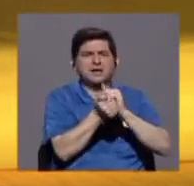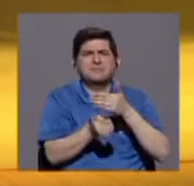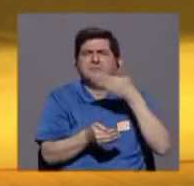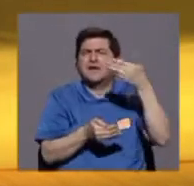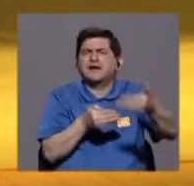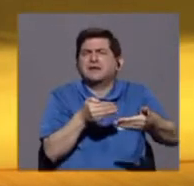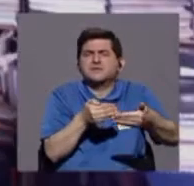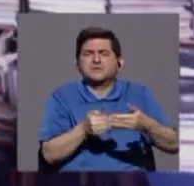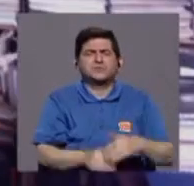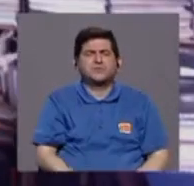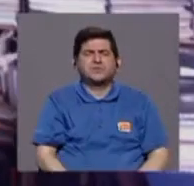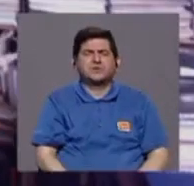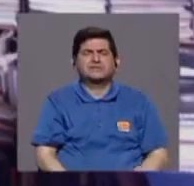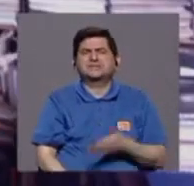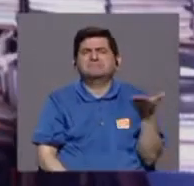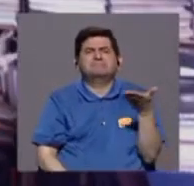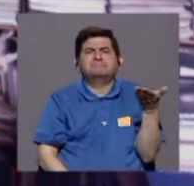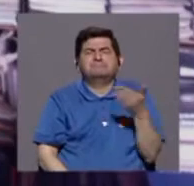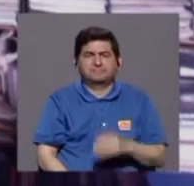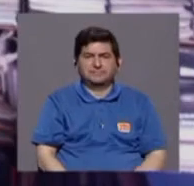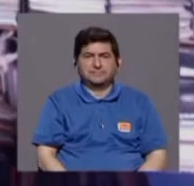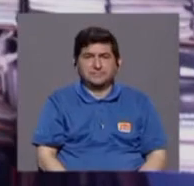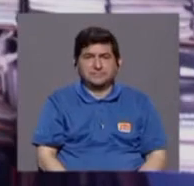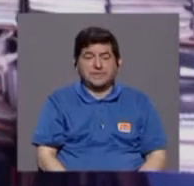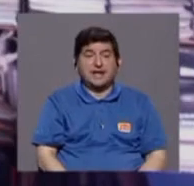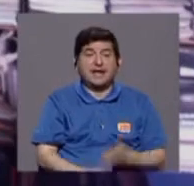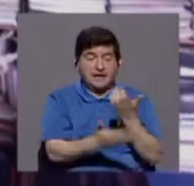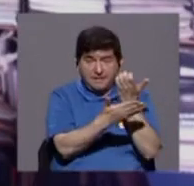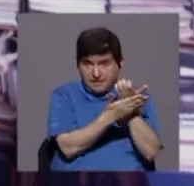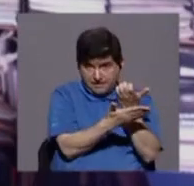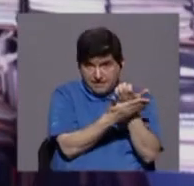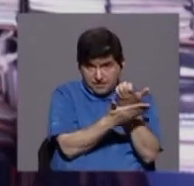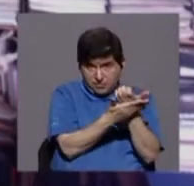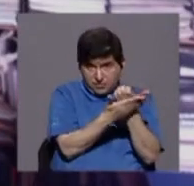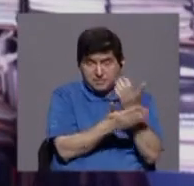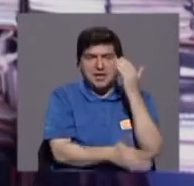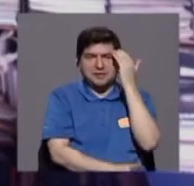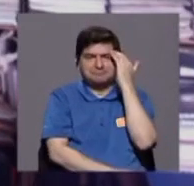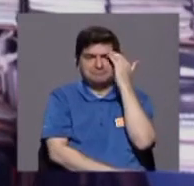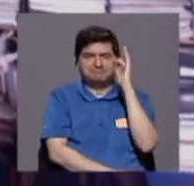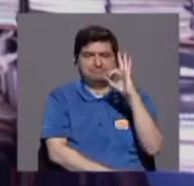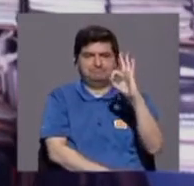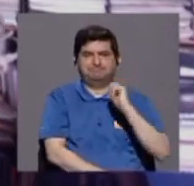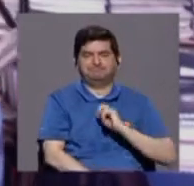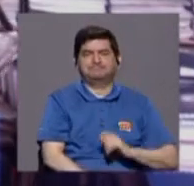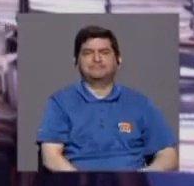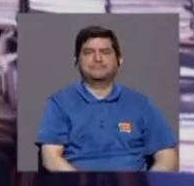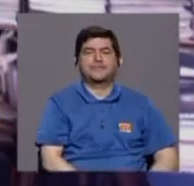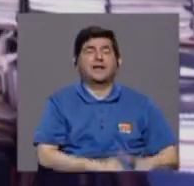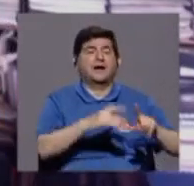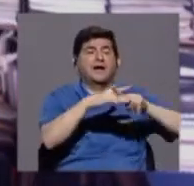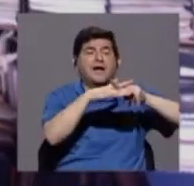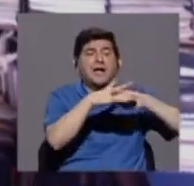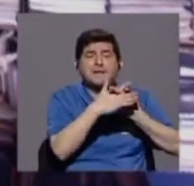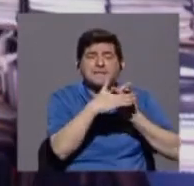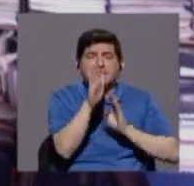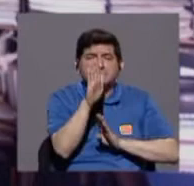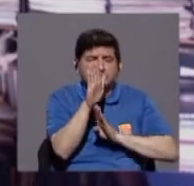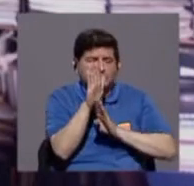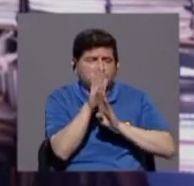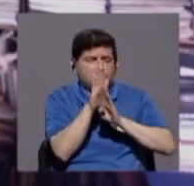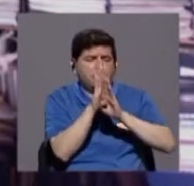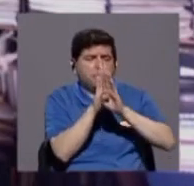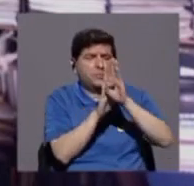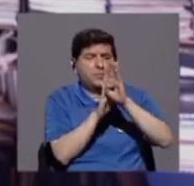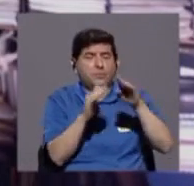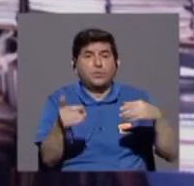los años 80? Bueno, en el campo de la economía, lo sabemos bien, empieza a desarrollarse